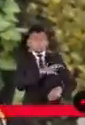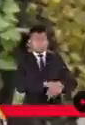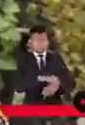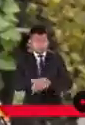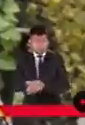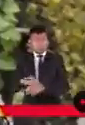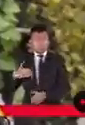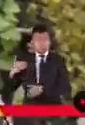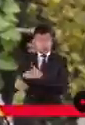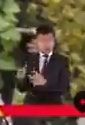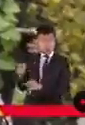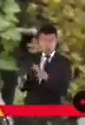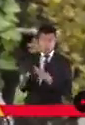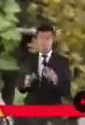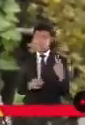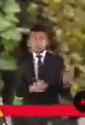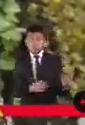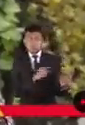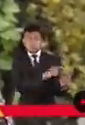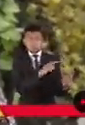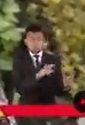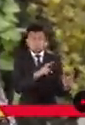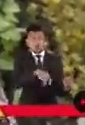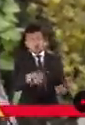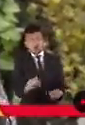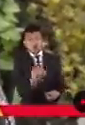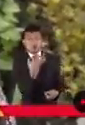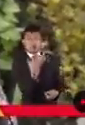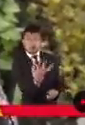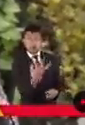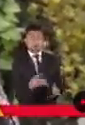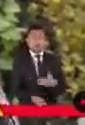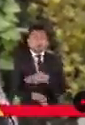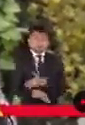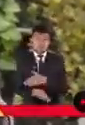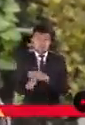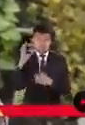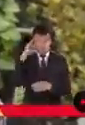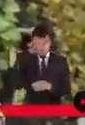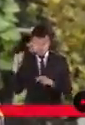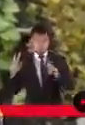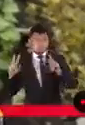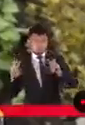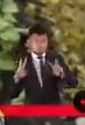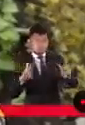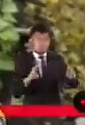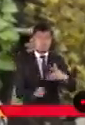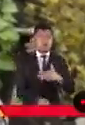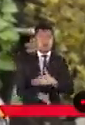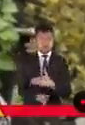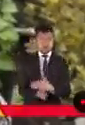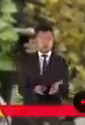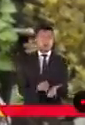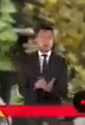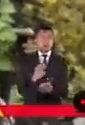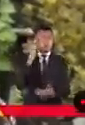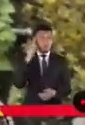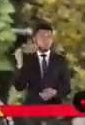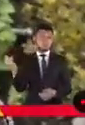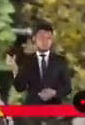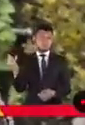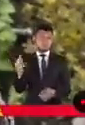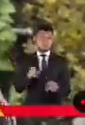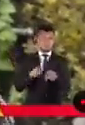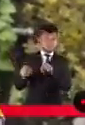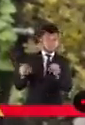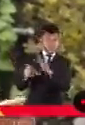en el proceso de judicialización, y los otros 3 casos siguen en investigación. A los